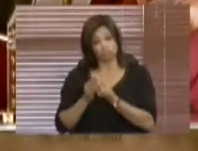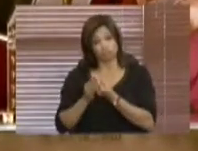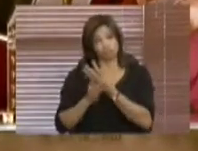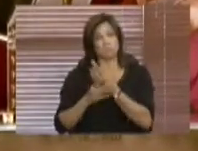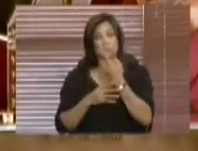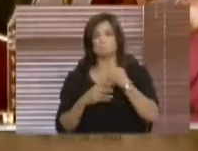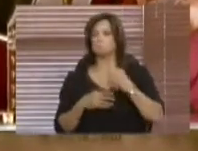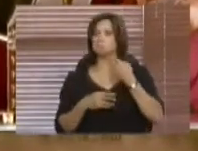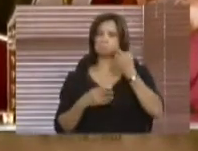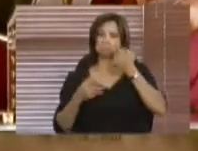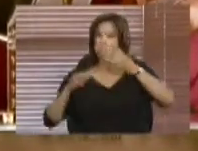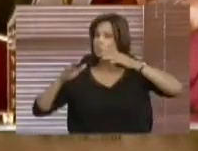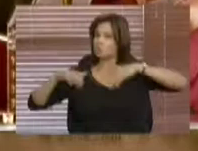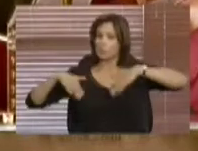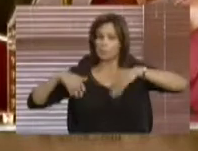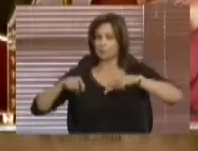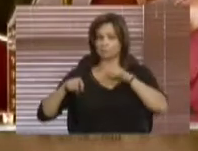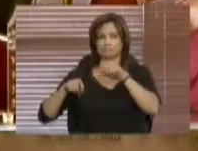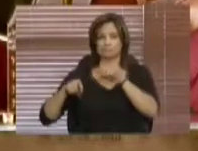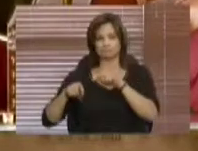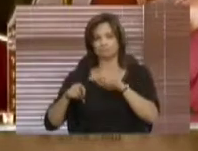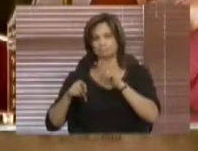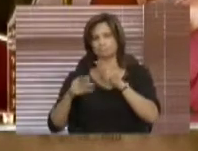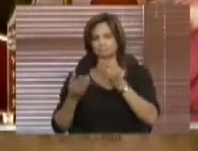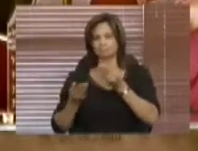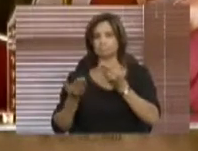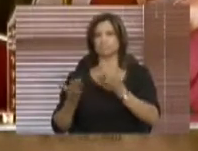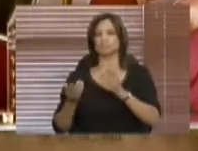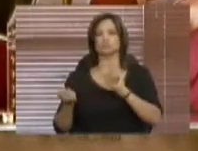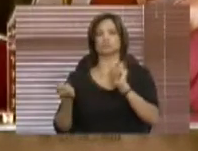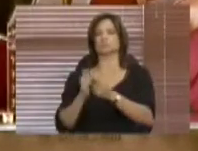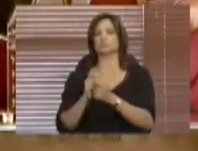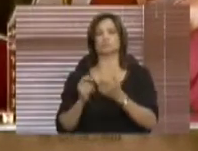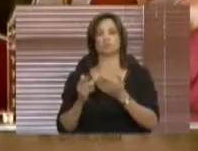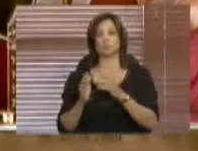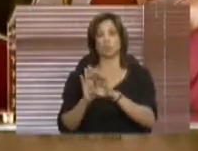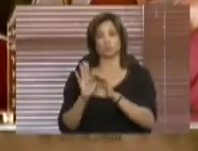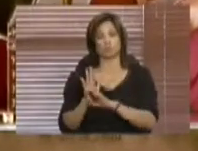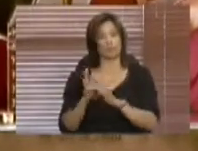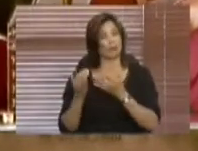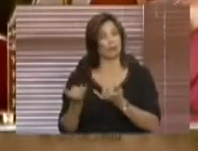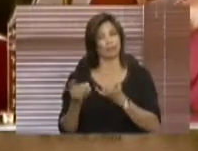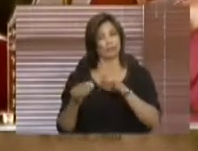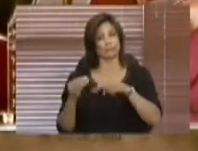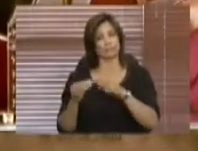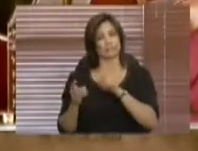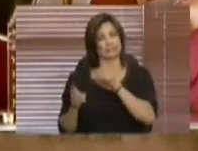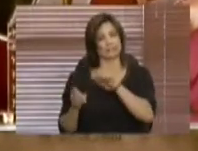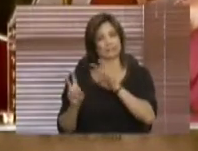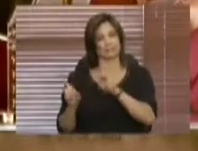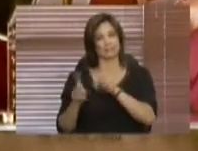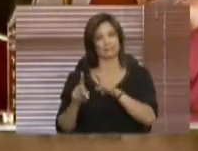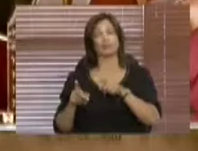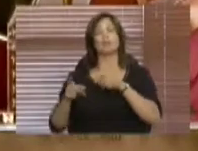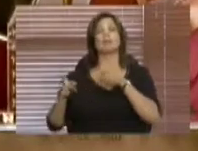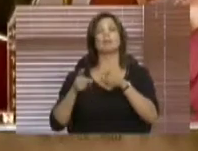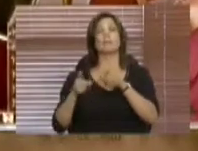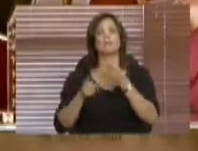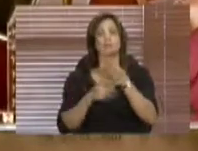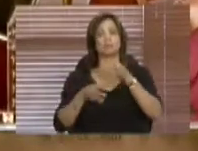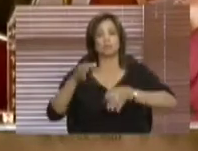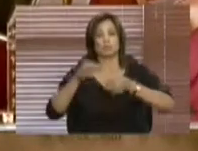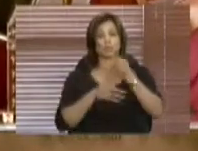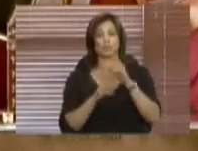nuestro juicio no ha llegado el momento de plantearnos un cambio de modelo constitucional en ese aspecto. La administración de